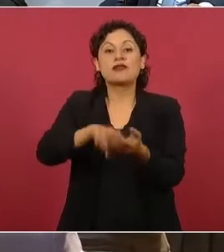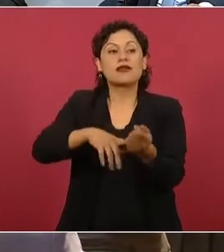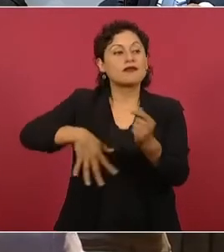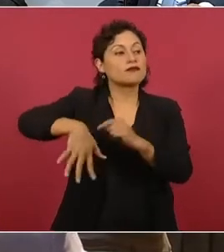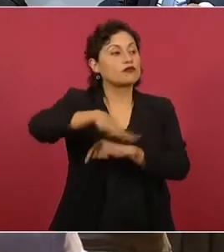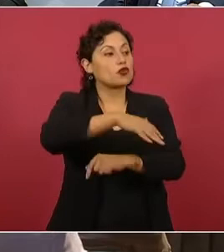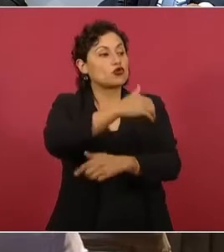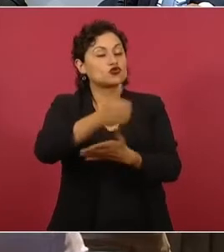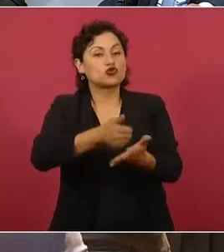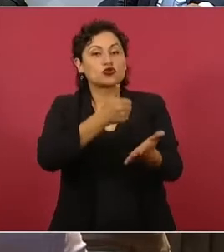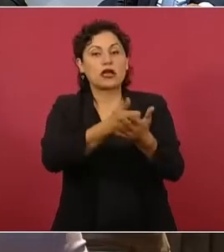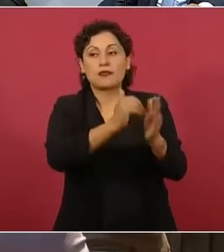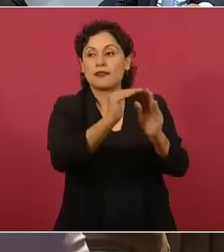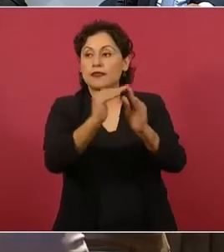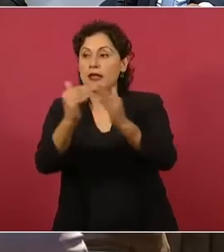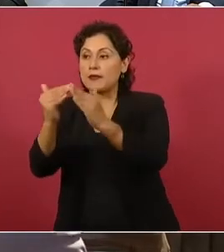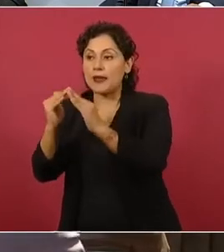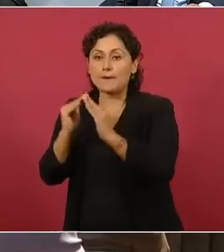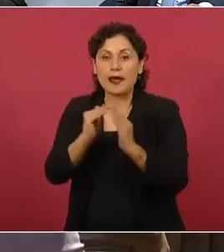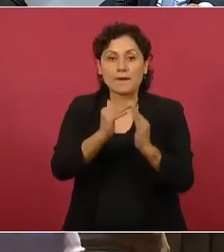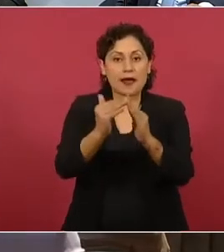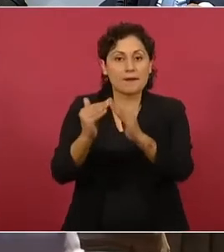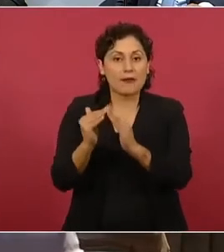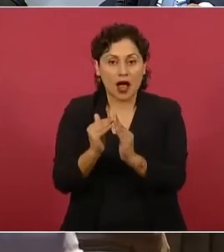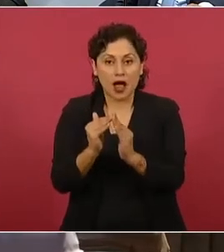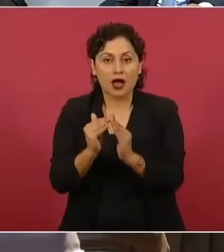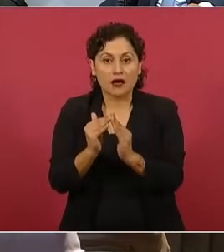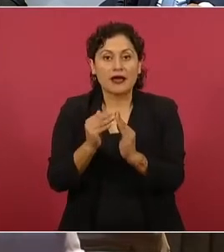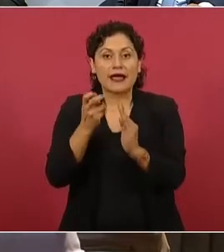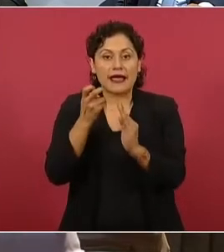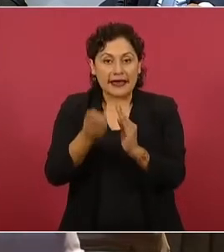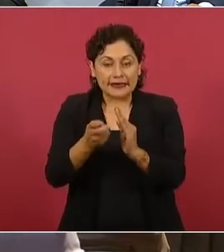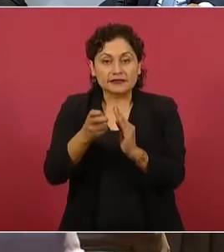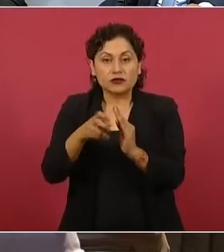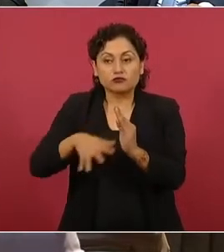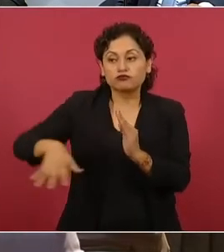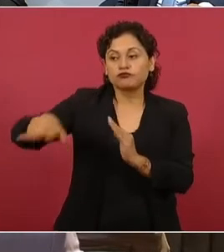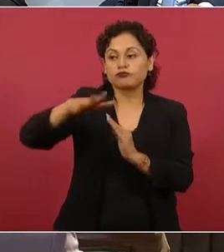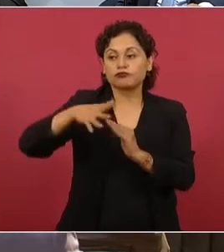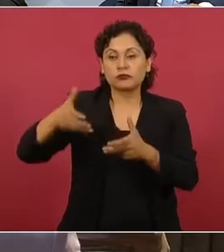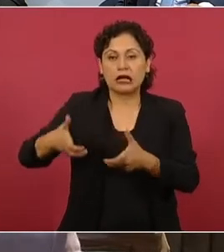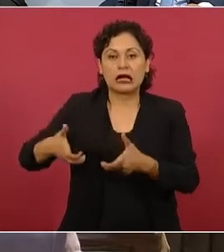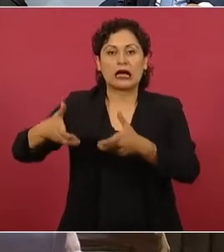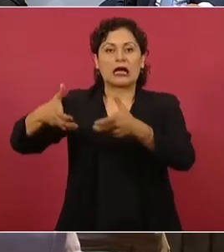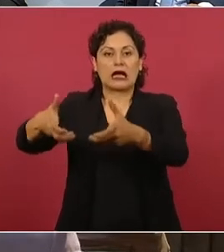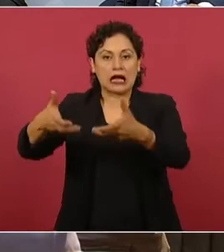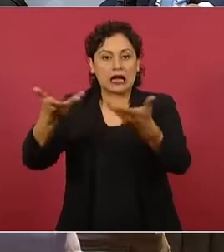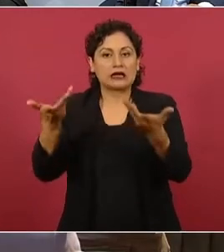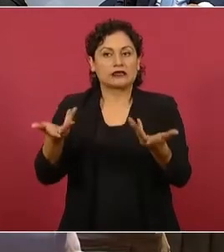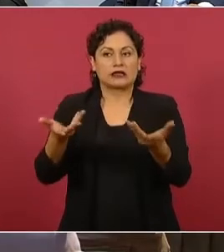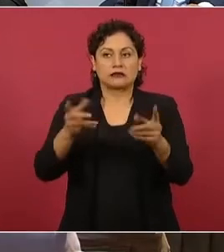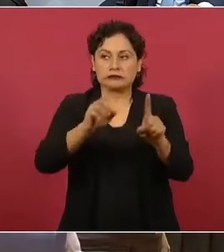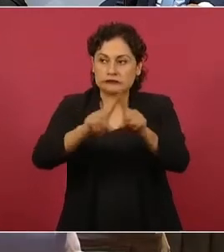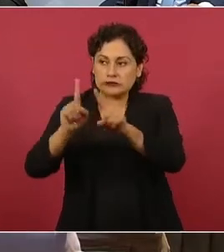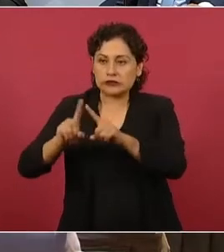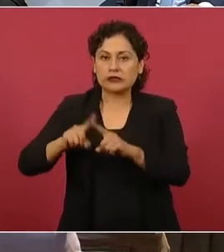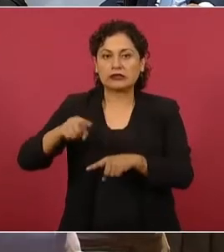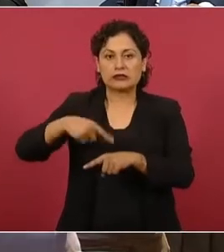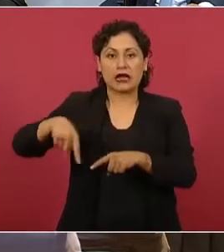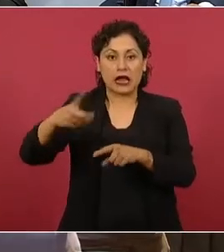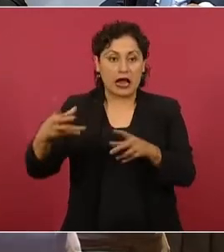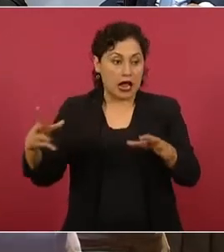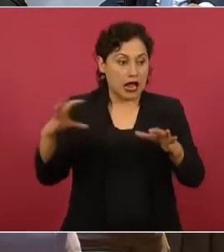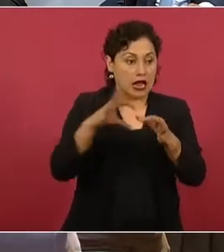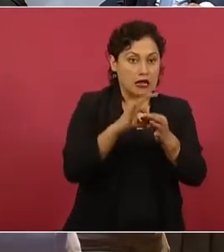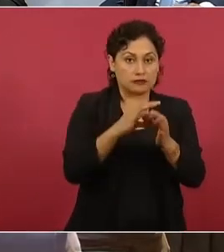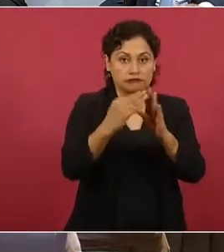Lo demás es lo que conecta la vivienda, es el espacio público, que es el equipamiento, que es la infraestructura, que son esos elementos que van